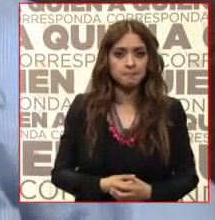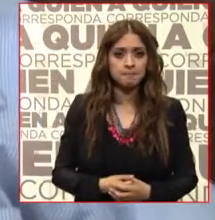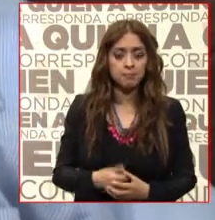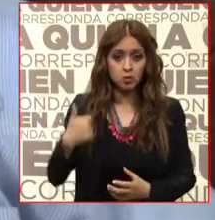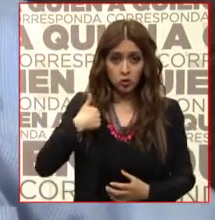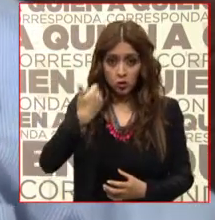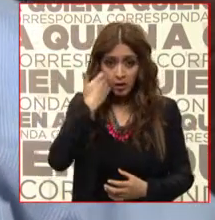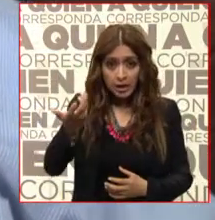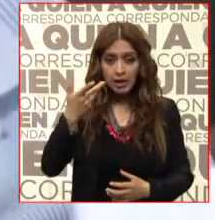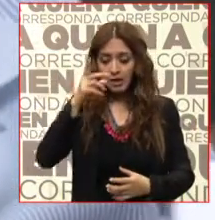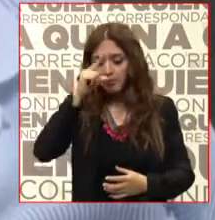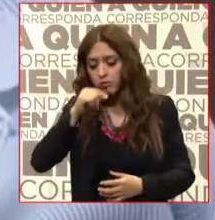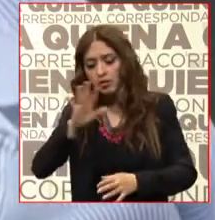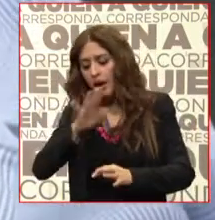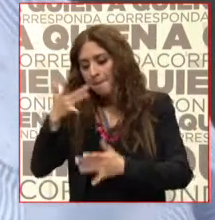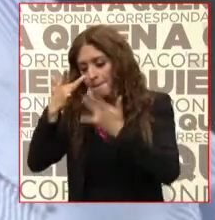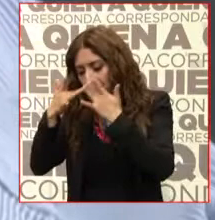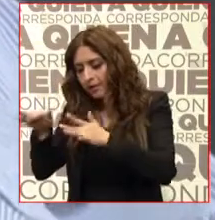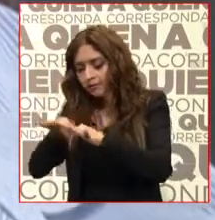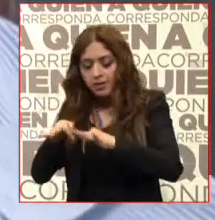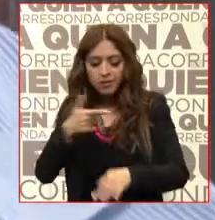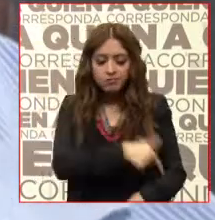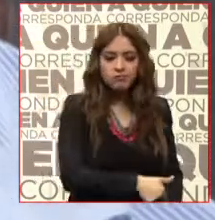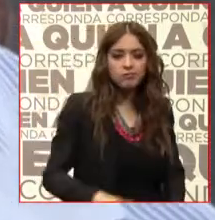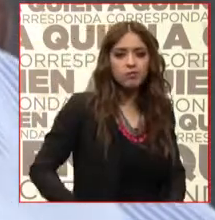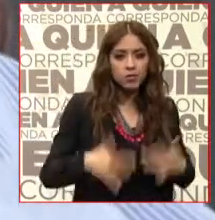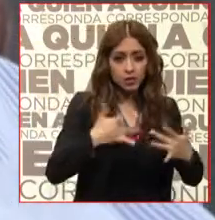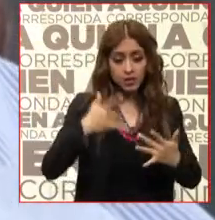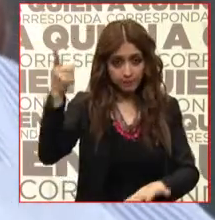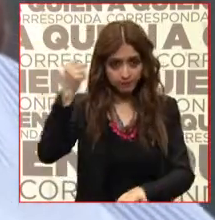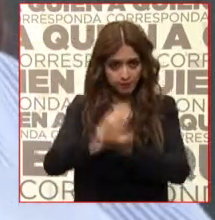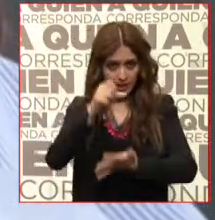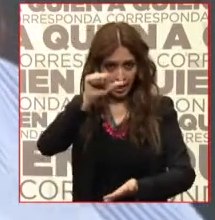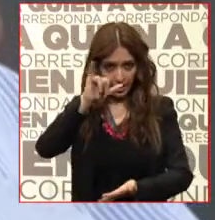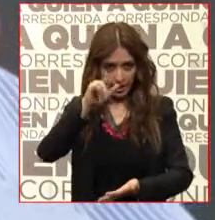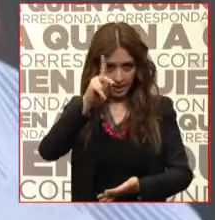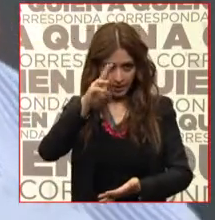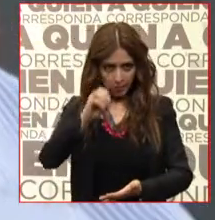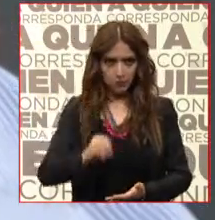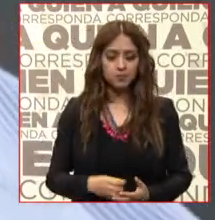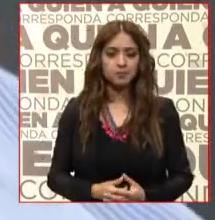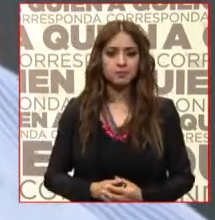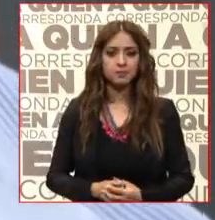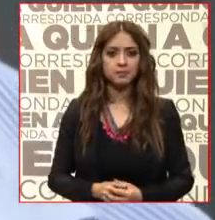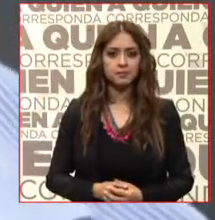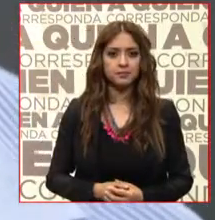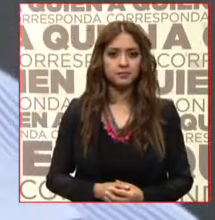trabajar por esta razón. Para quien corresponda, Alejandro Pacheco.